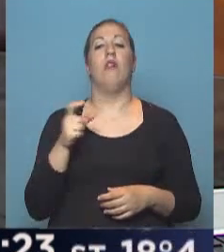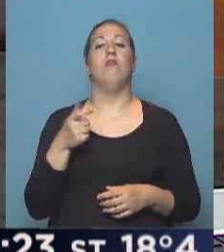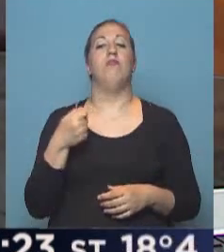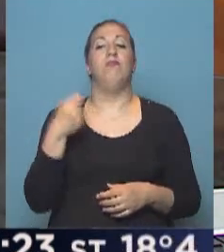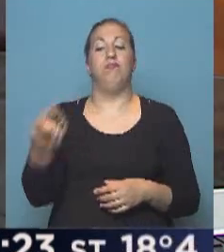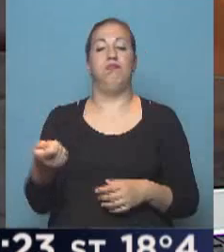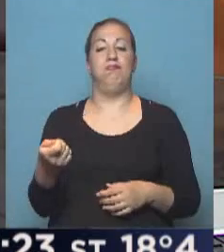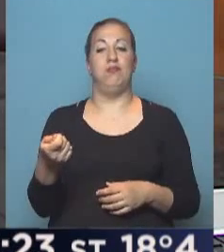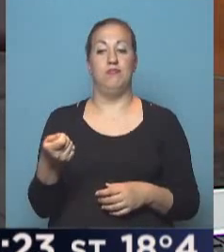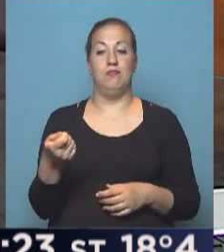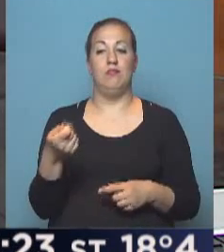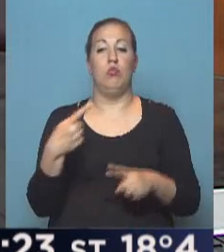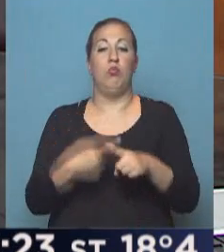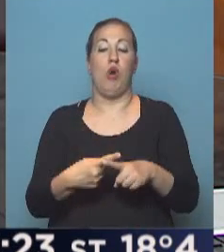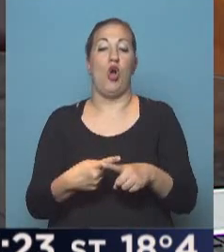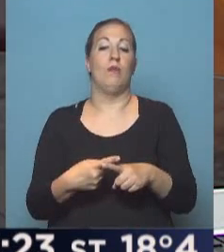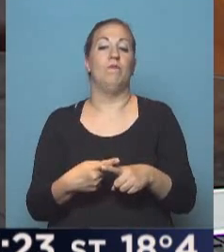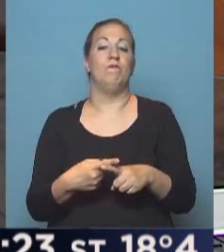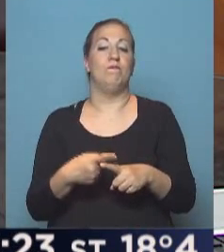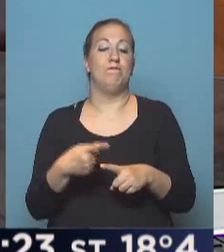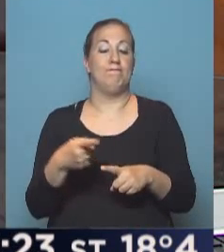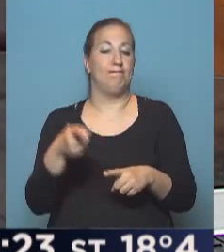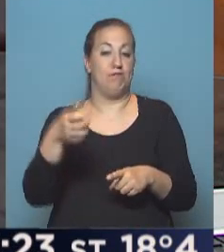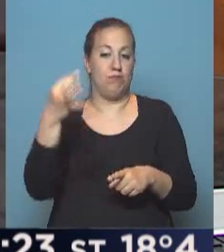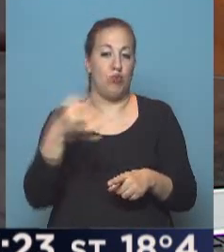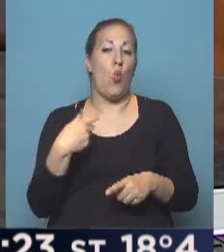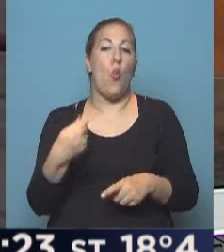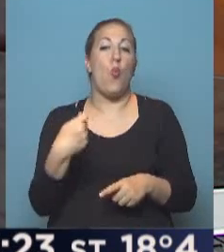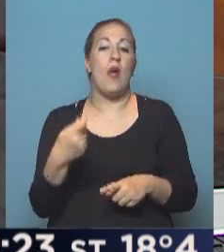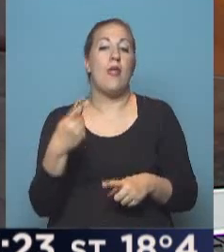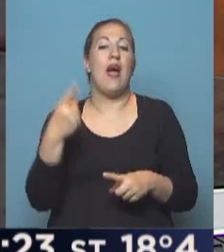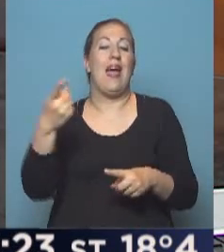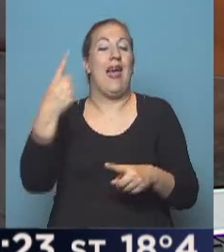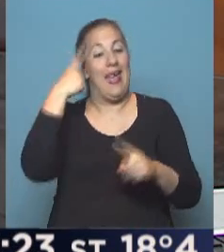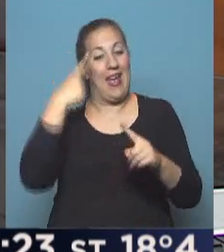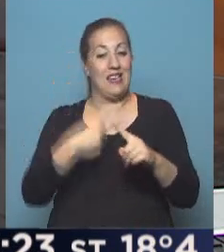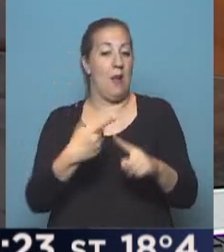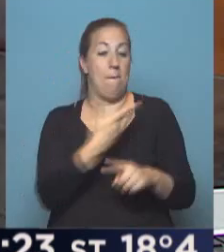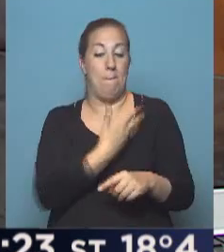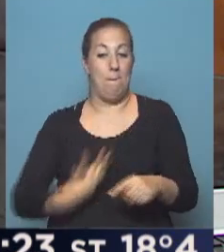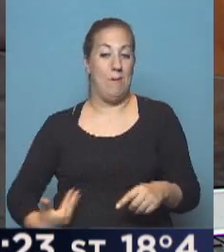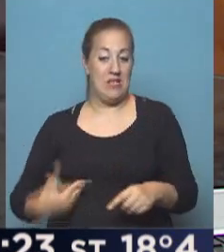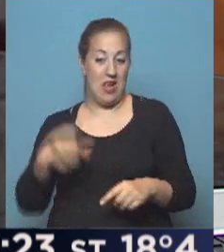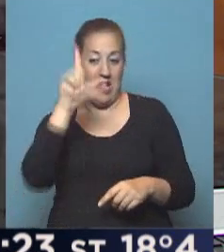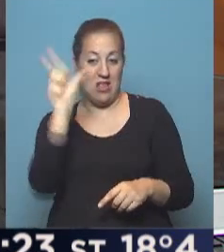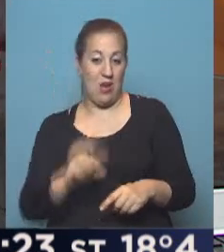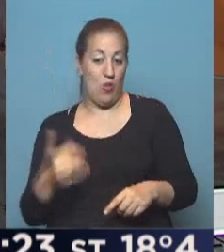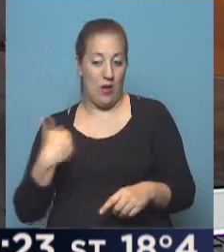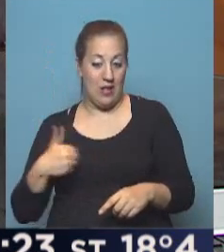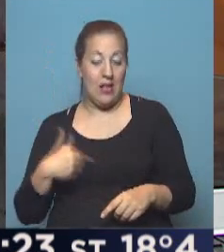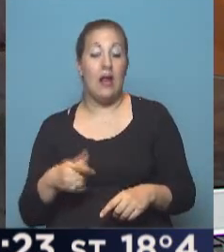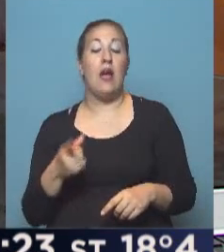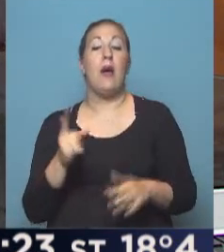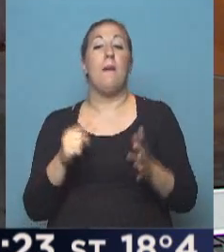que ver con su representación su jubilación como ex presidenta de la república argentina pero a la vez